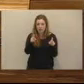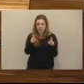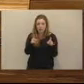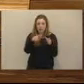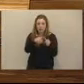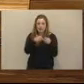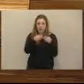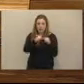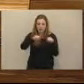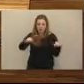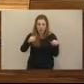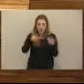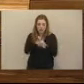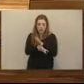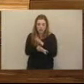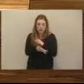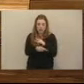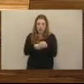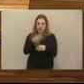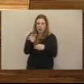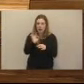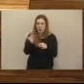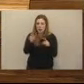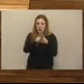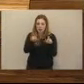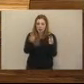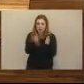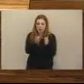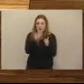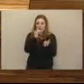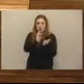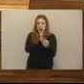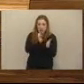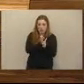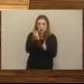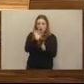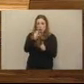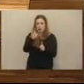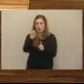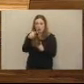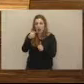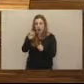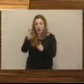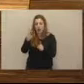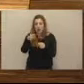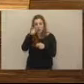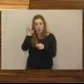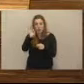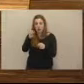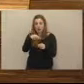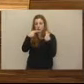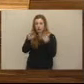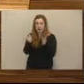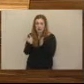se pillará bocado. Las pequeñas, las cooperativas de quesos, el lagar del pueblo o el restaurante de la esquina no